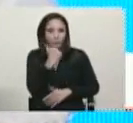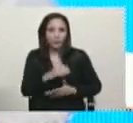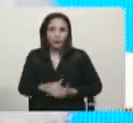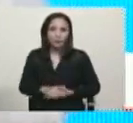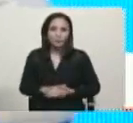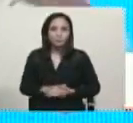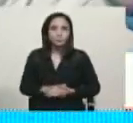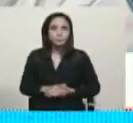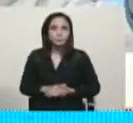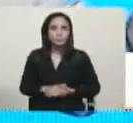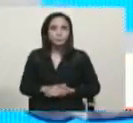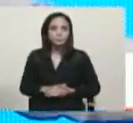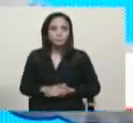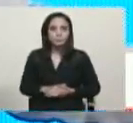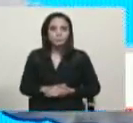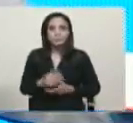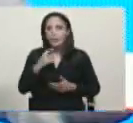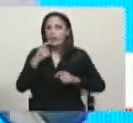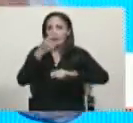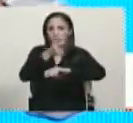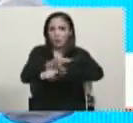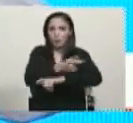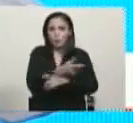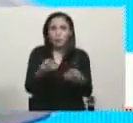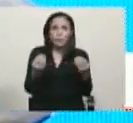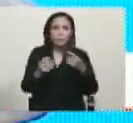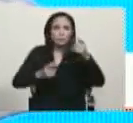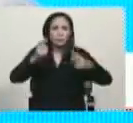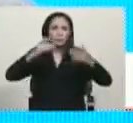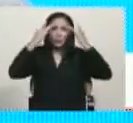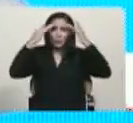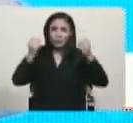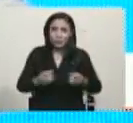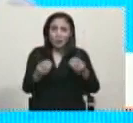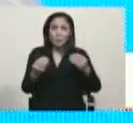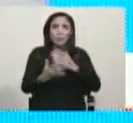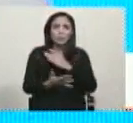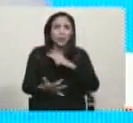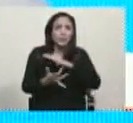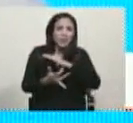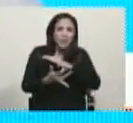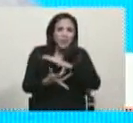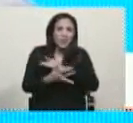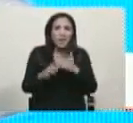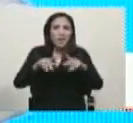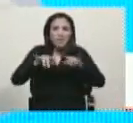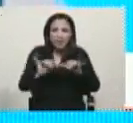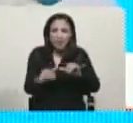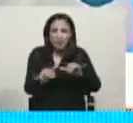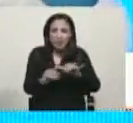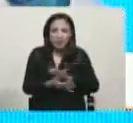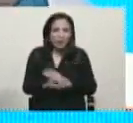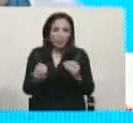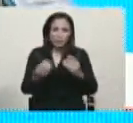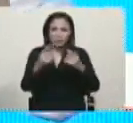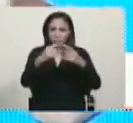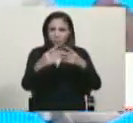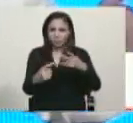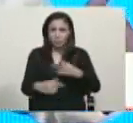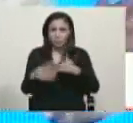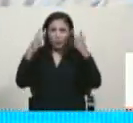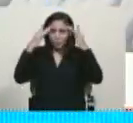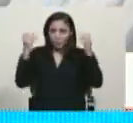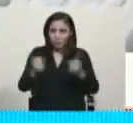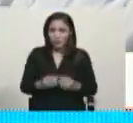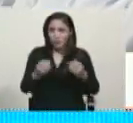Coro, que gradúa centenares de profesionales en electromedicina, en ingeniería de electromedicina, en el